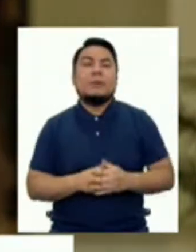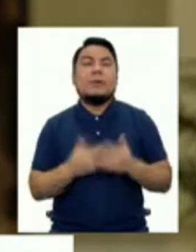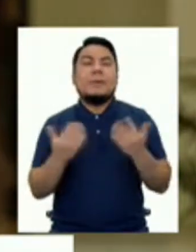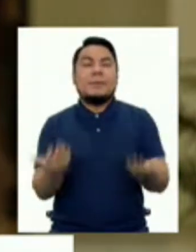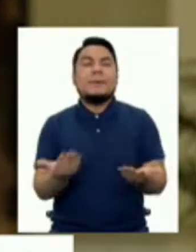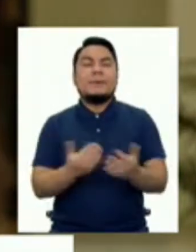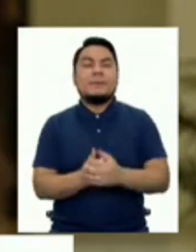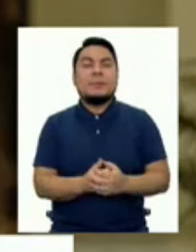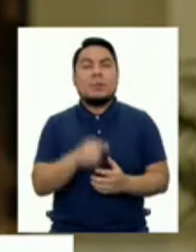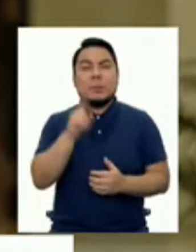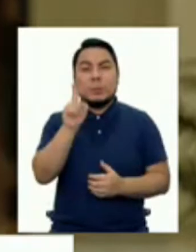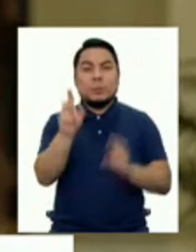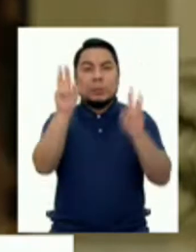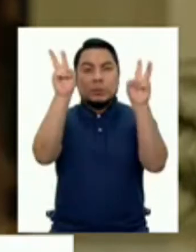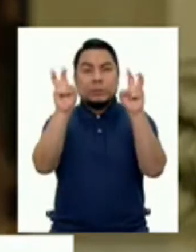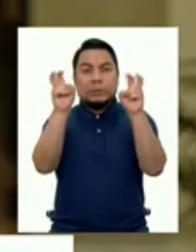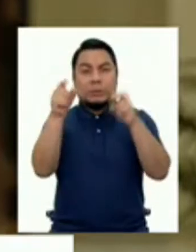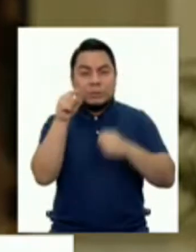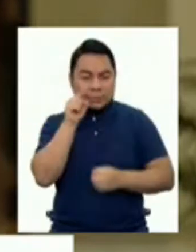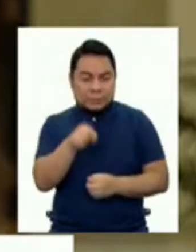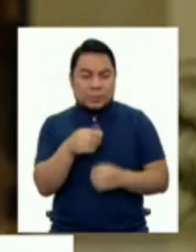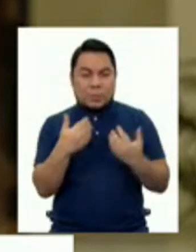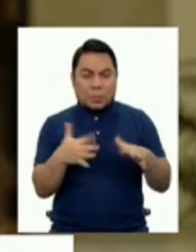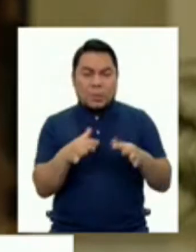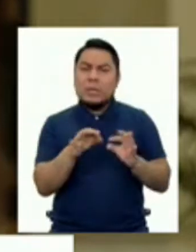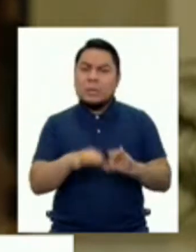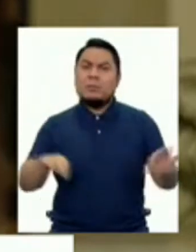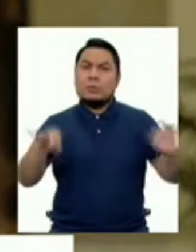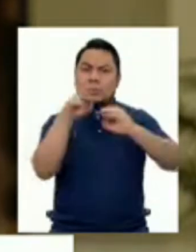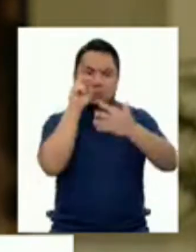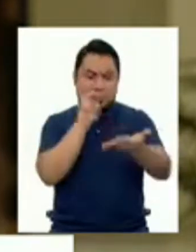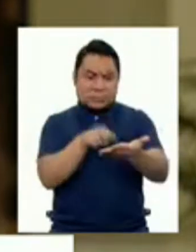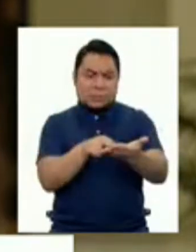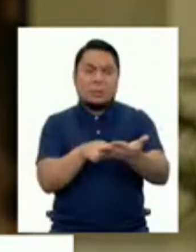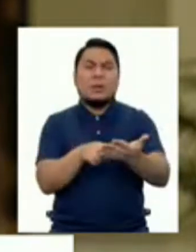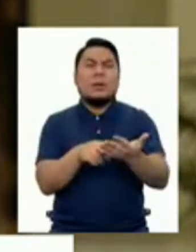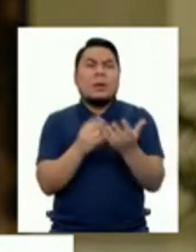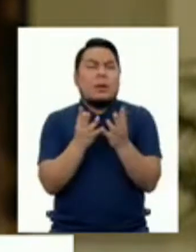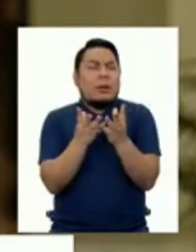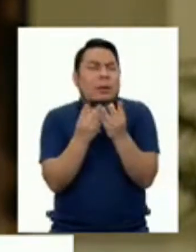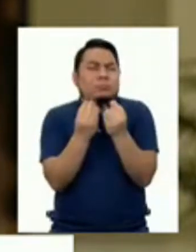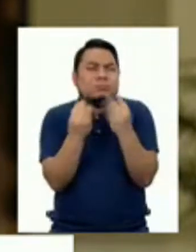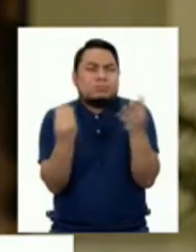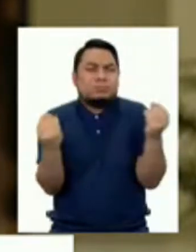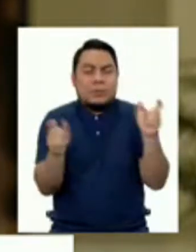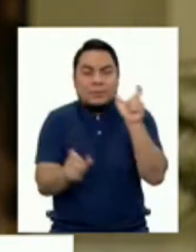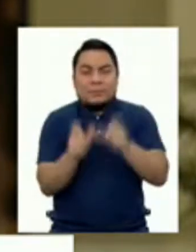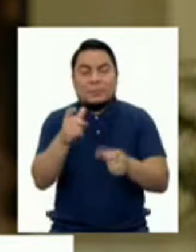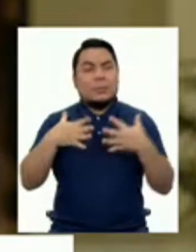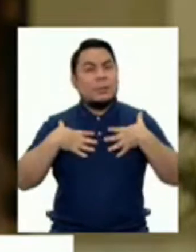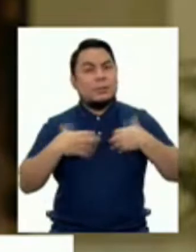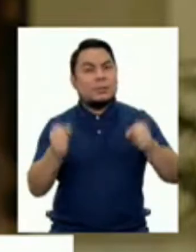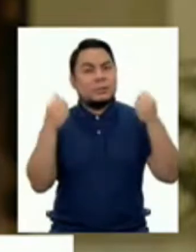Pero un tema que es sumamente relevante es la cantidad de pacientes recuperados respecto al